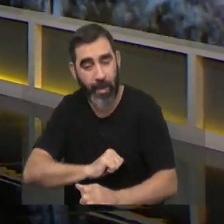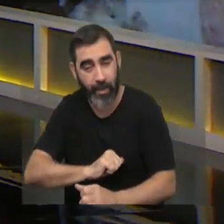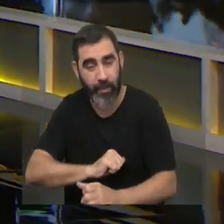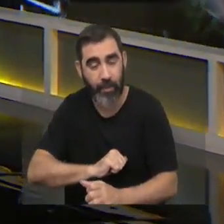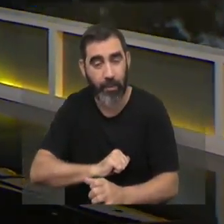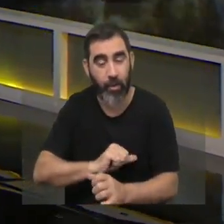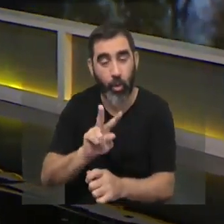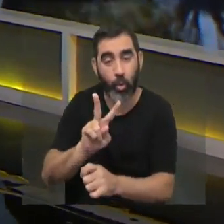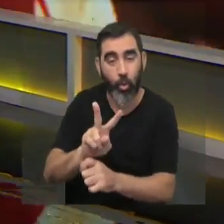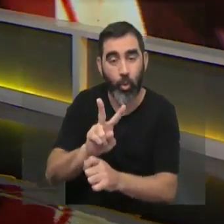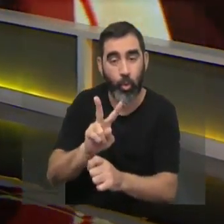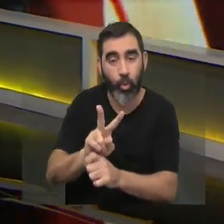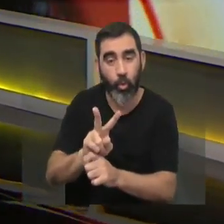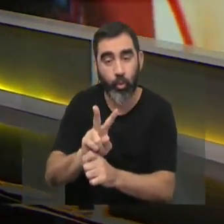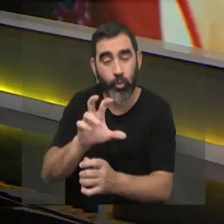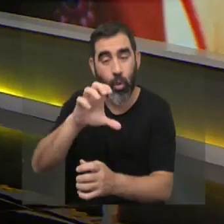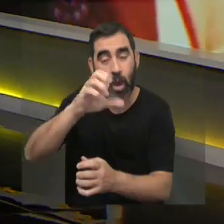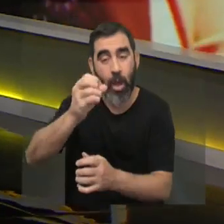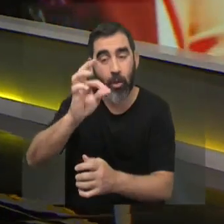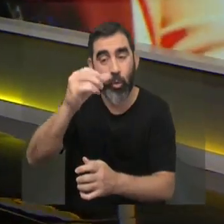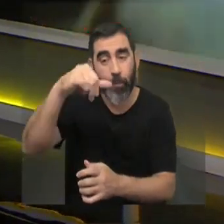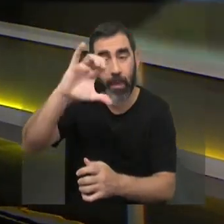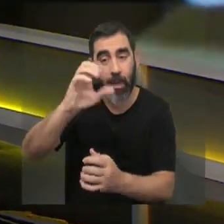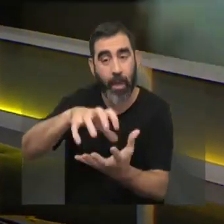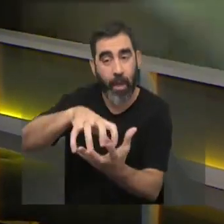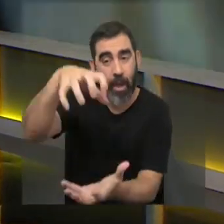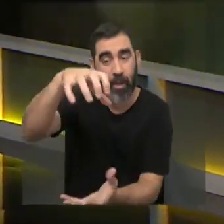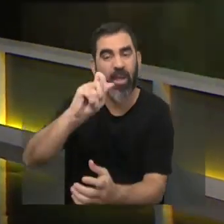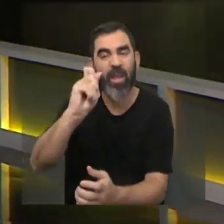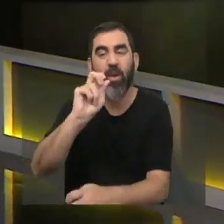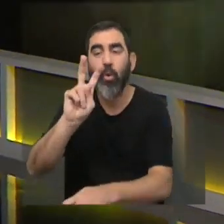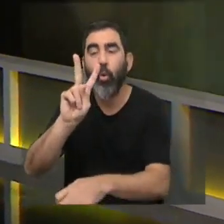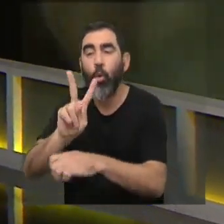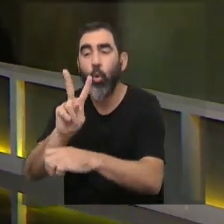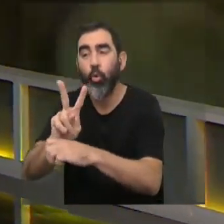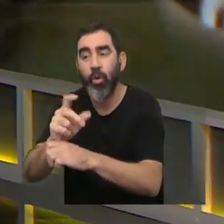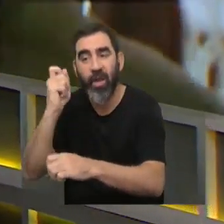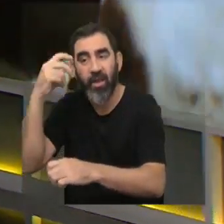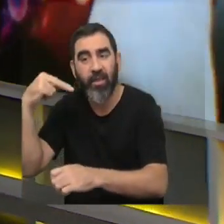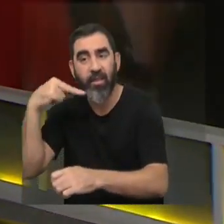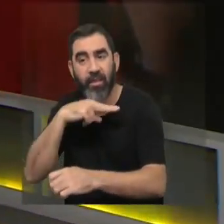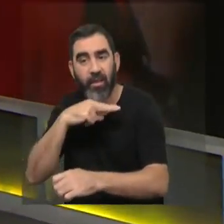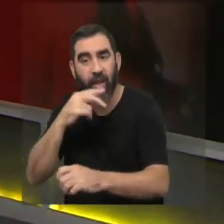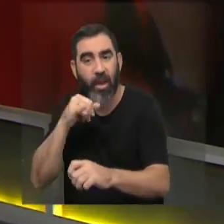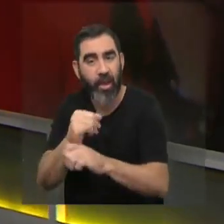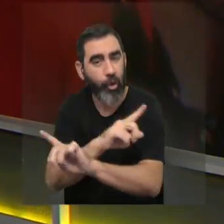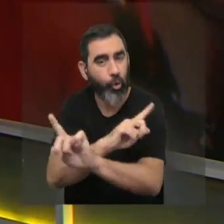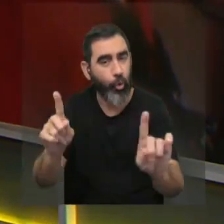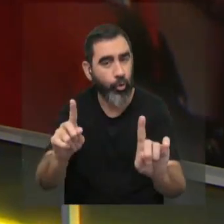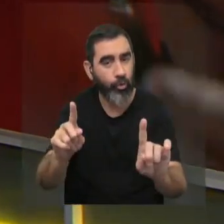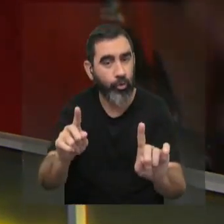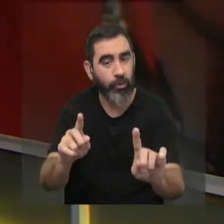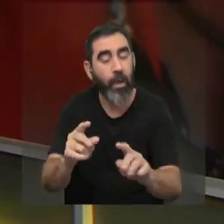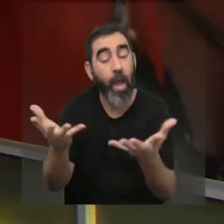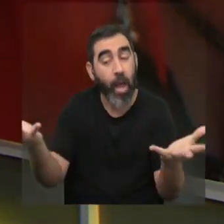el control de centrales atómicas. ¿Quién controla que la inteligencia artificial no se equivoque? Bueno, se